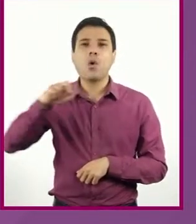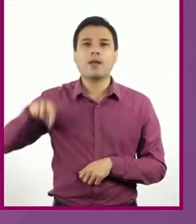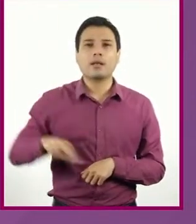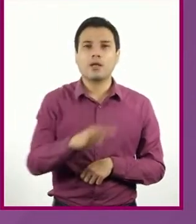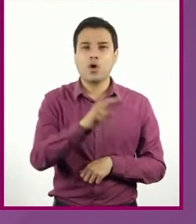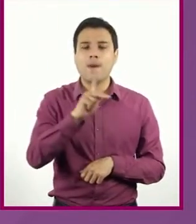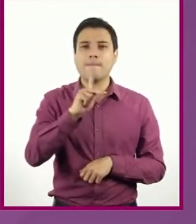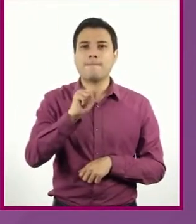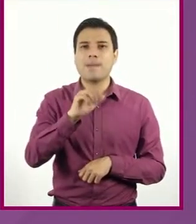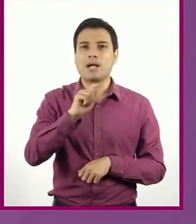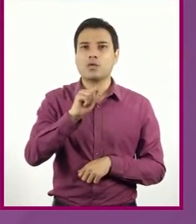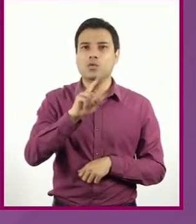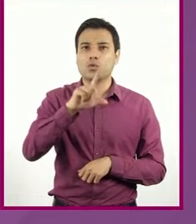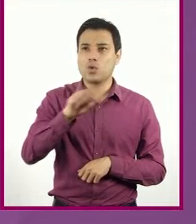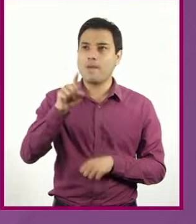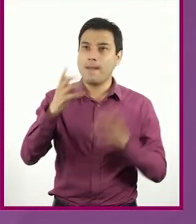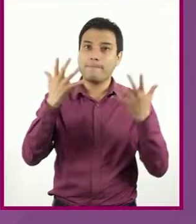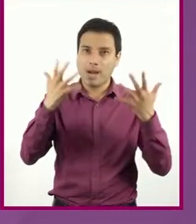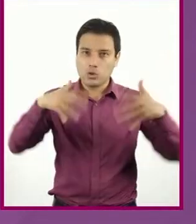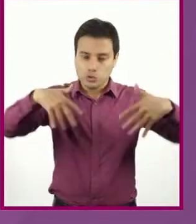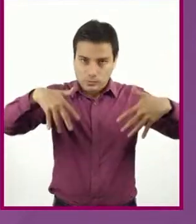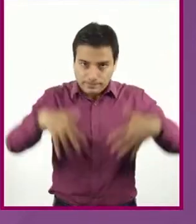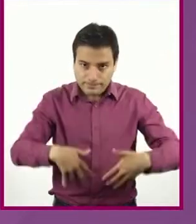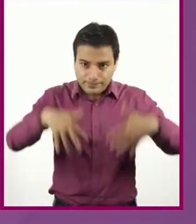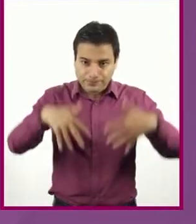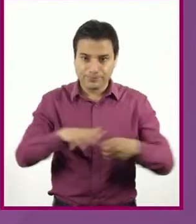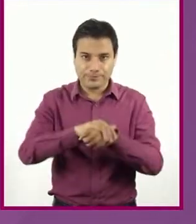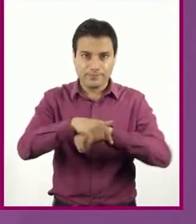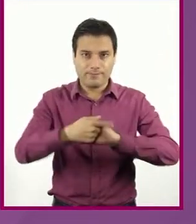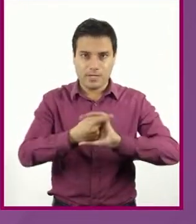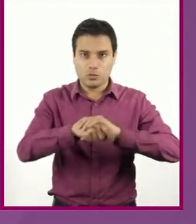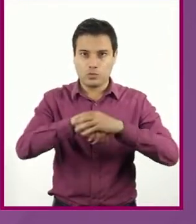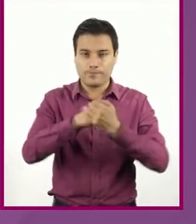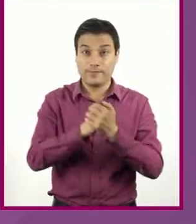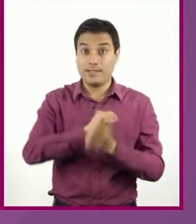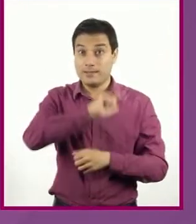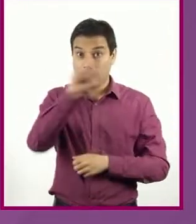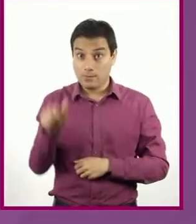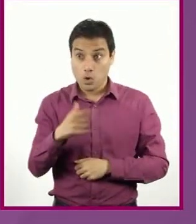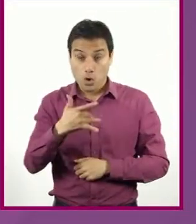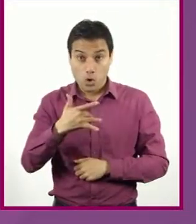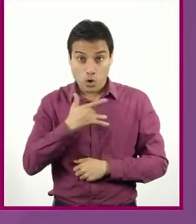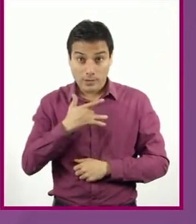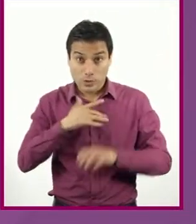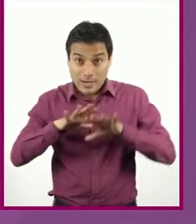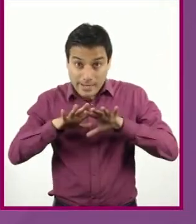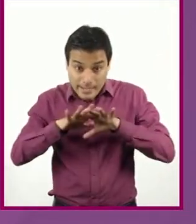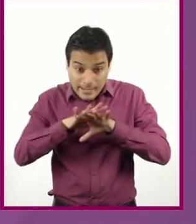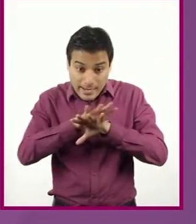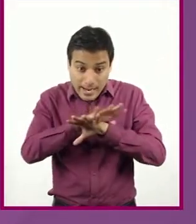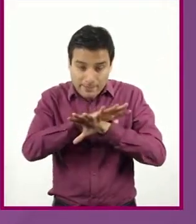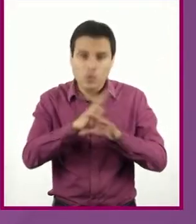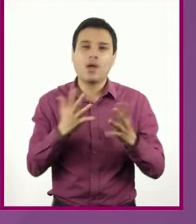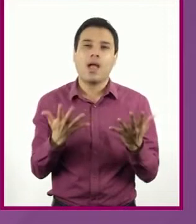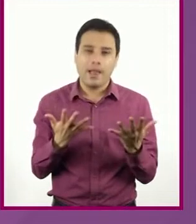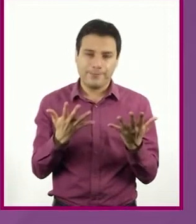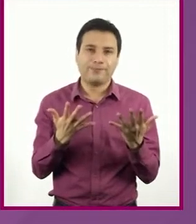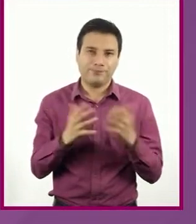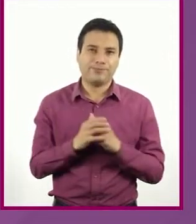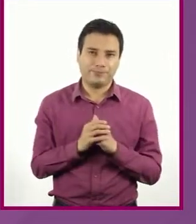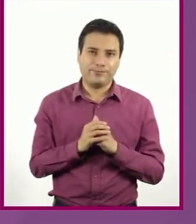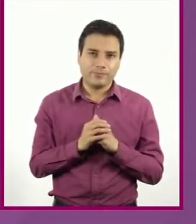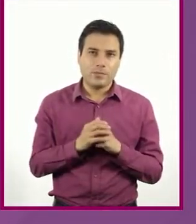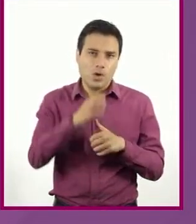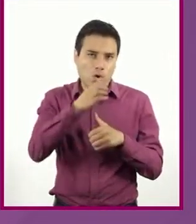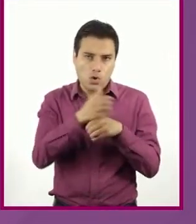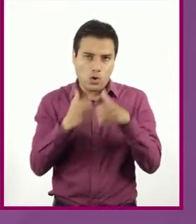Páctulo y lava tus manos en esas aguas que junto con el cambio de tu corazón le devolverán la vida a esas